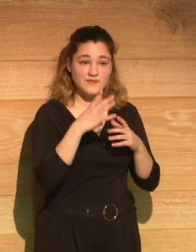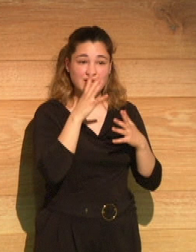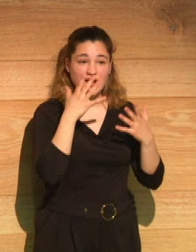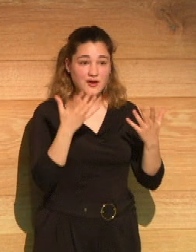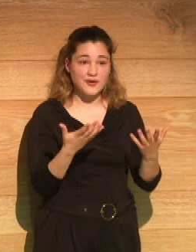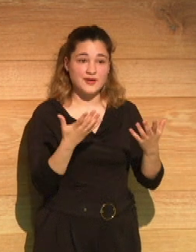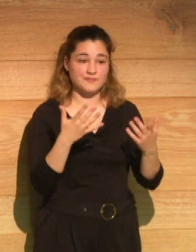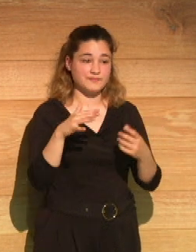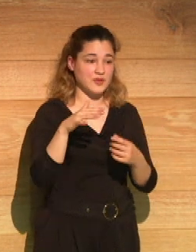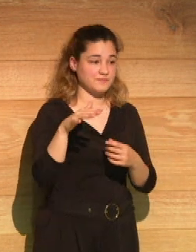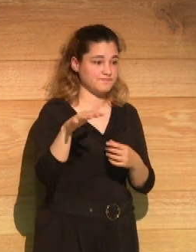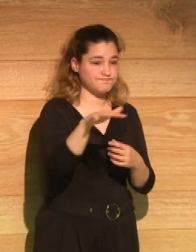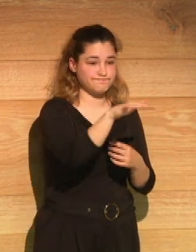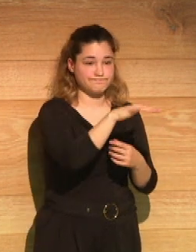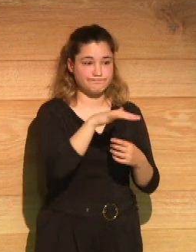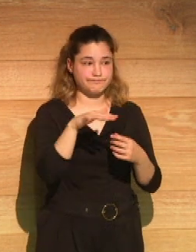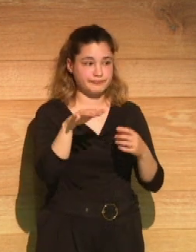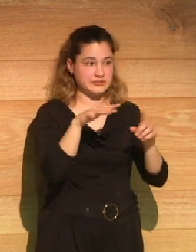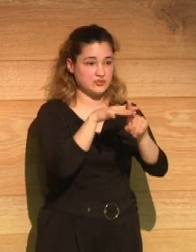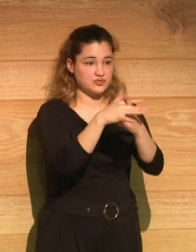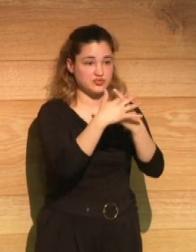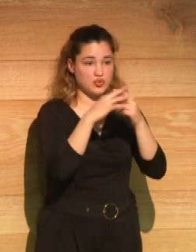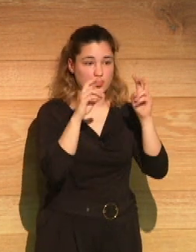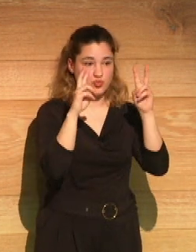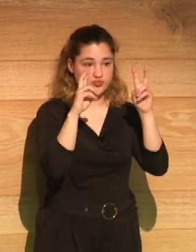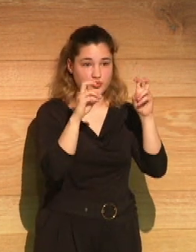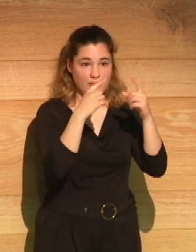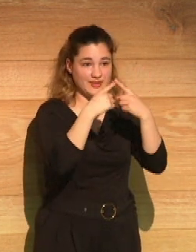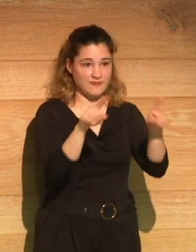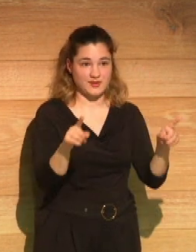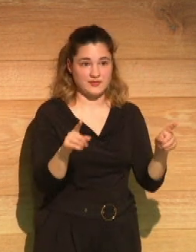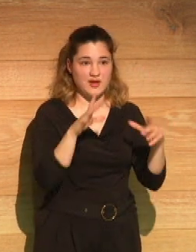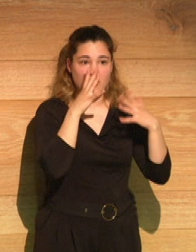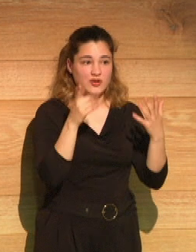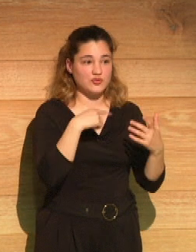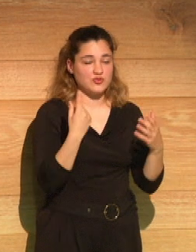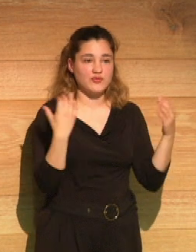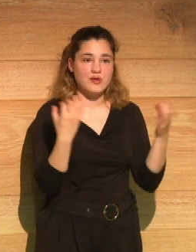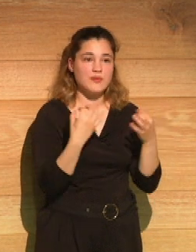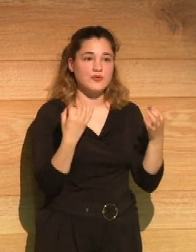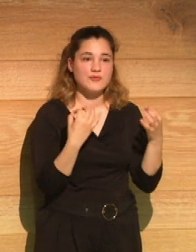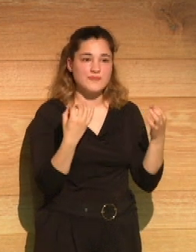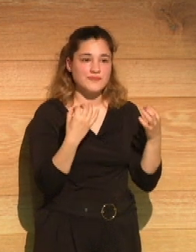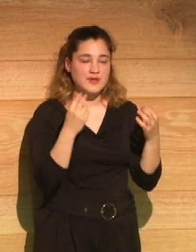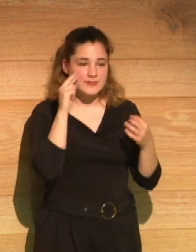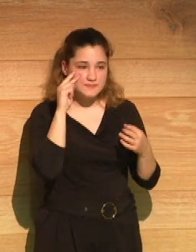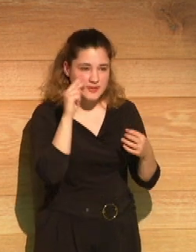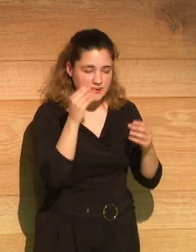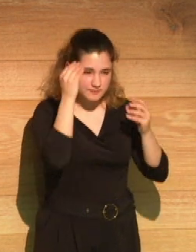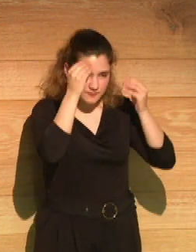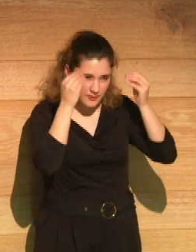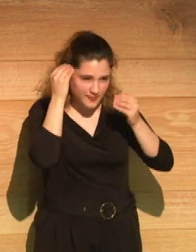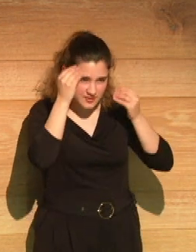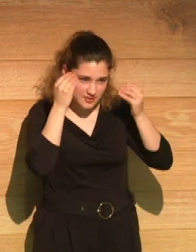escenario completamente diferente, un escenario que nos obliga a mirar y nos obliga a